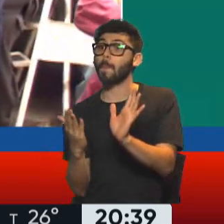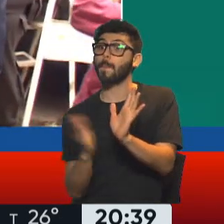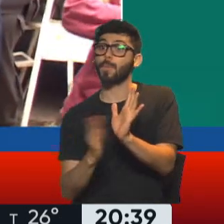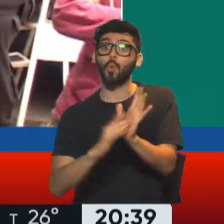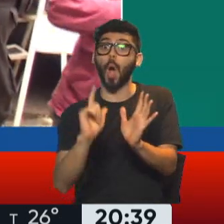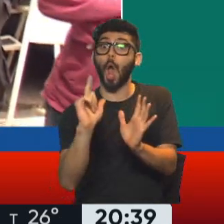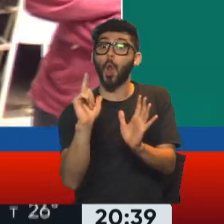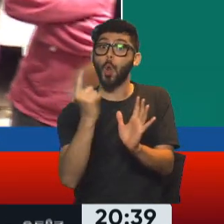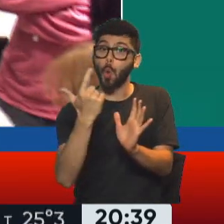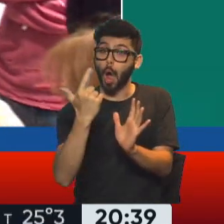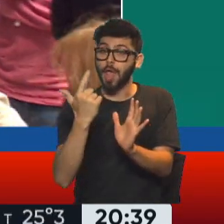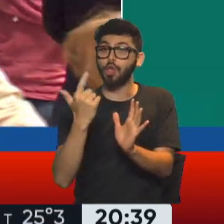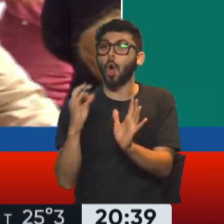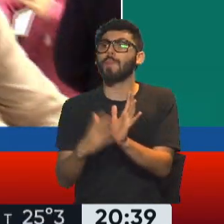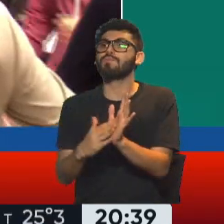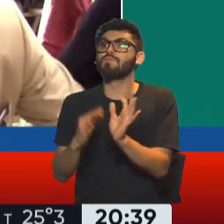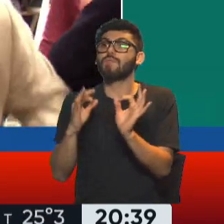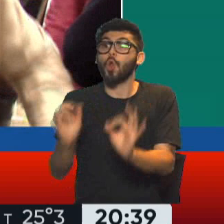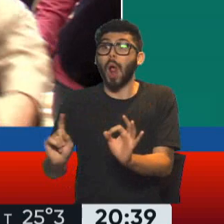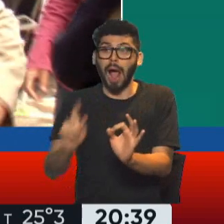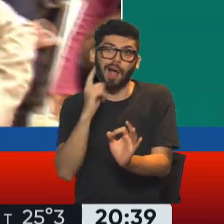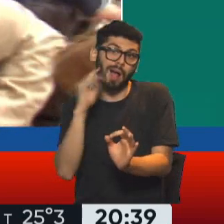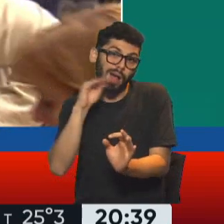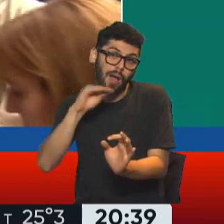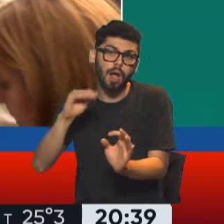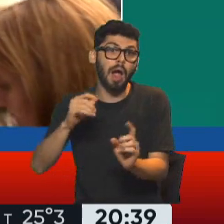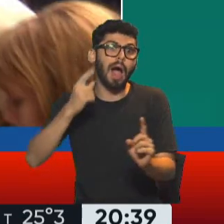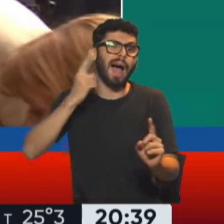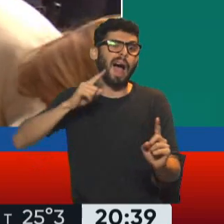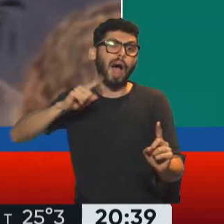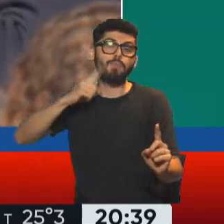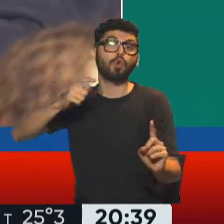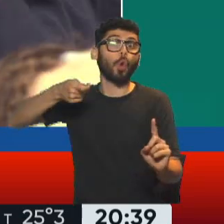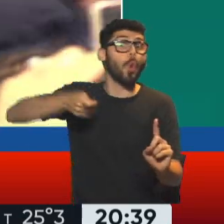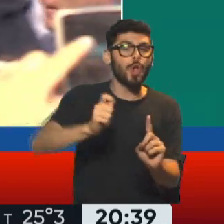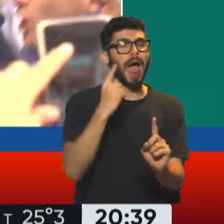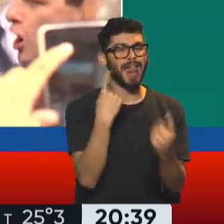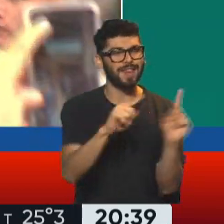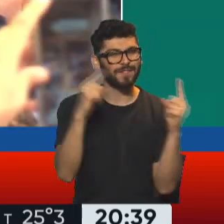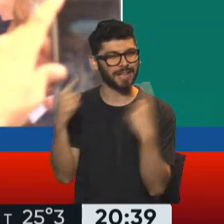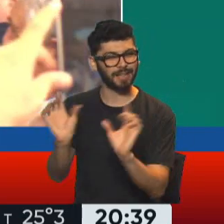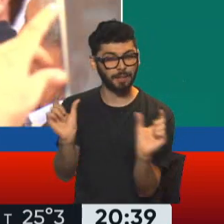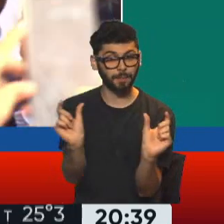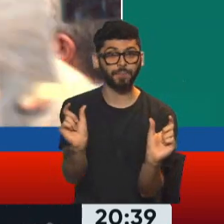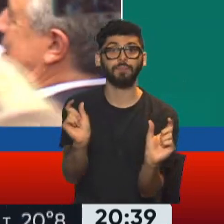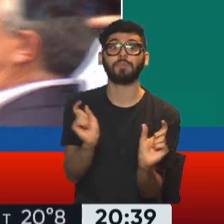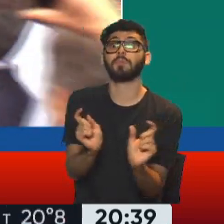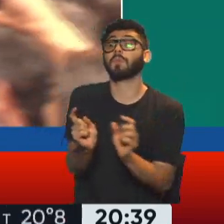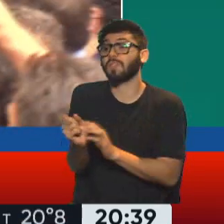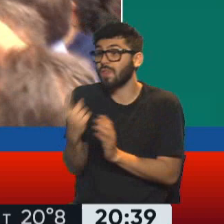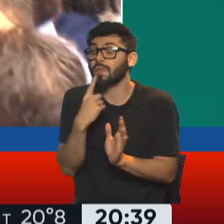forzadas de una causa penal. Y con el mismo argumento que en este caso está diciendo que hay indicios